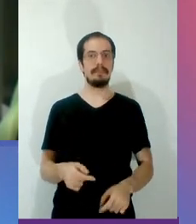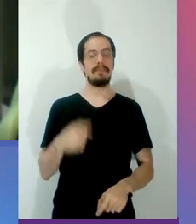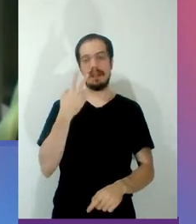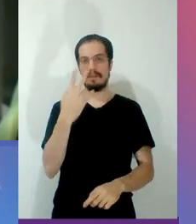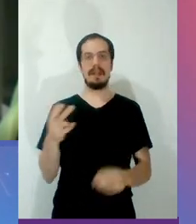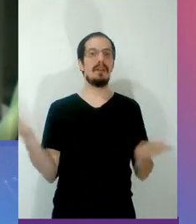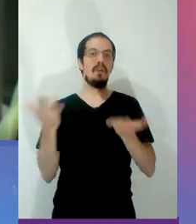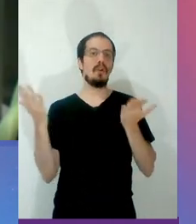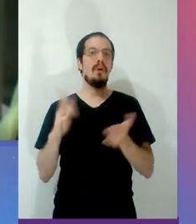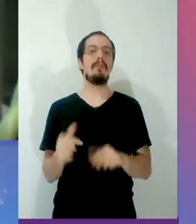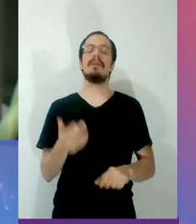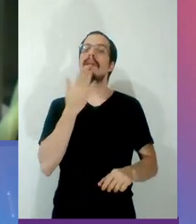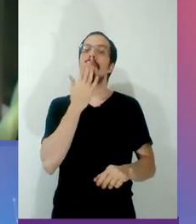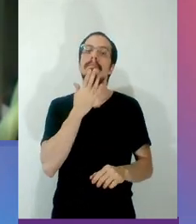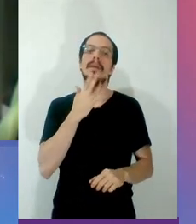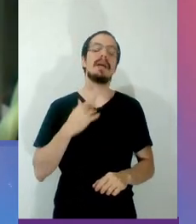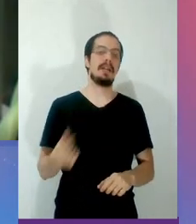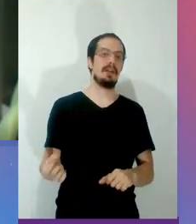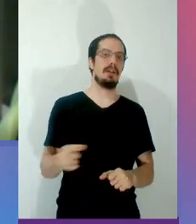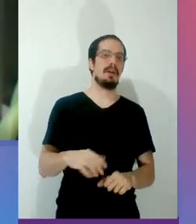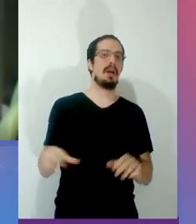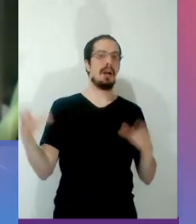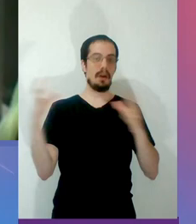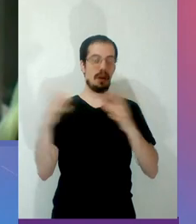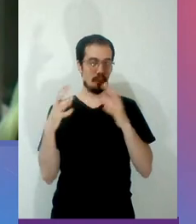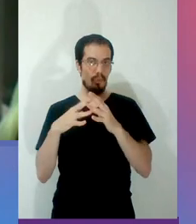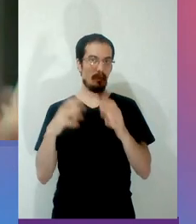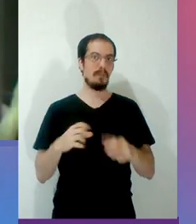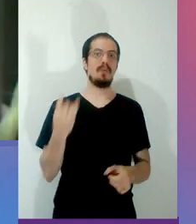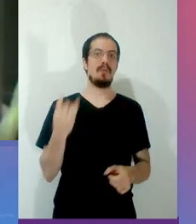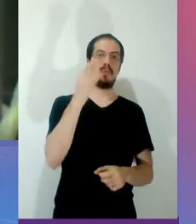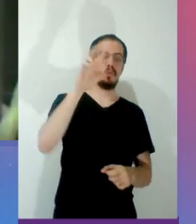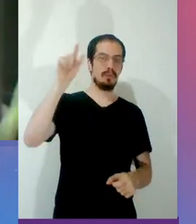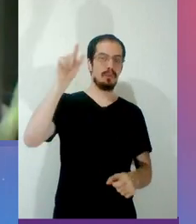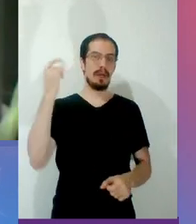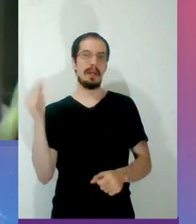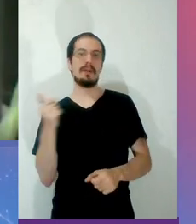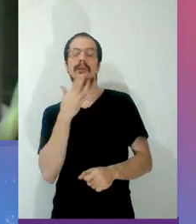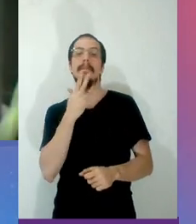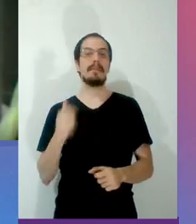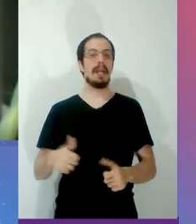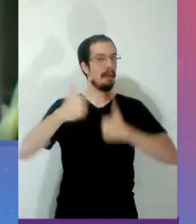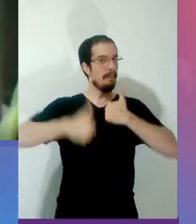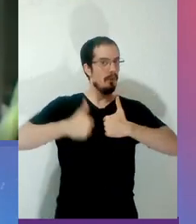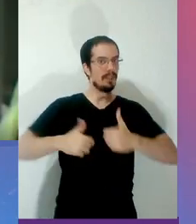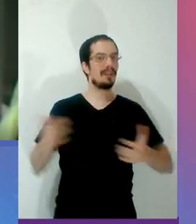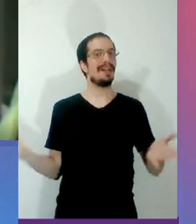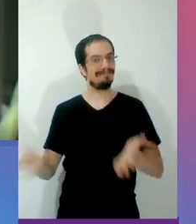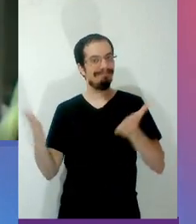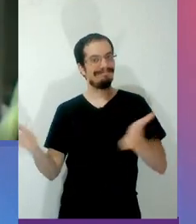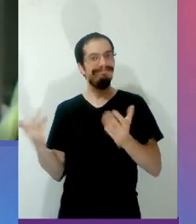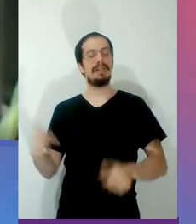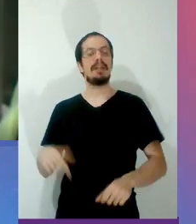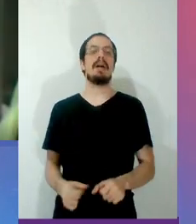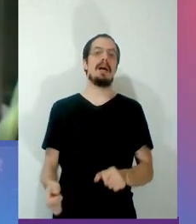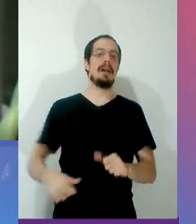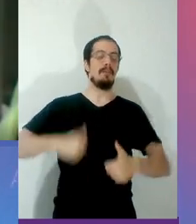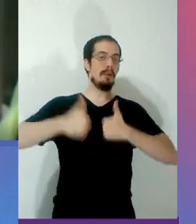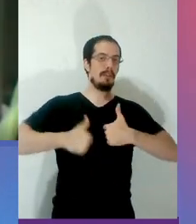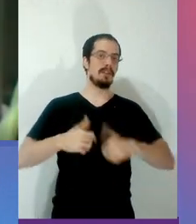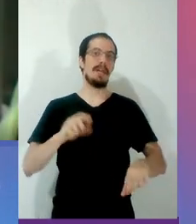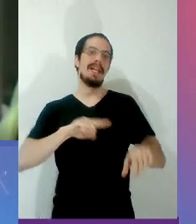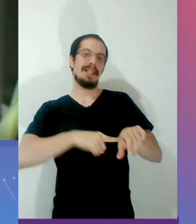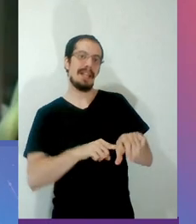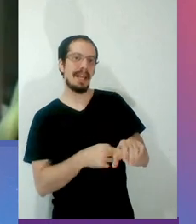al usuario interno. Si tú tienes contento a los profesionales, a los técnicos, a los administrativos de un centro de